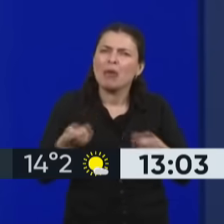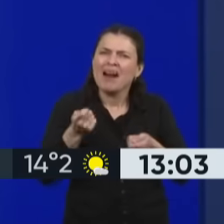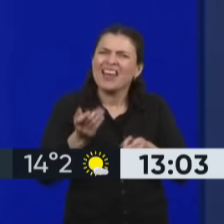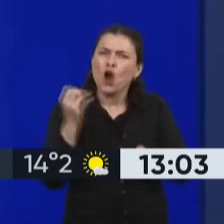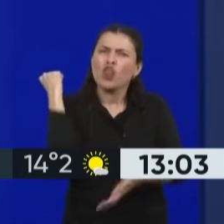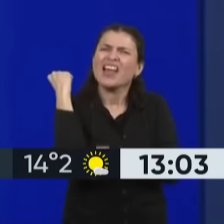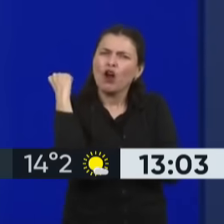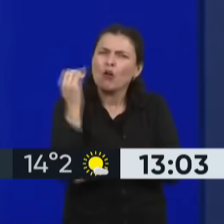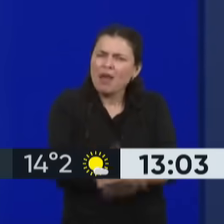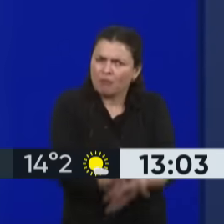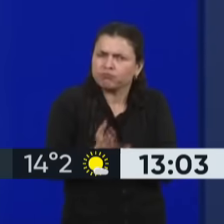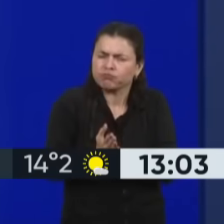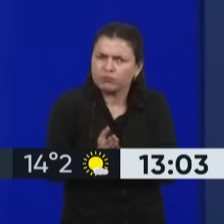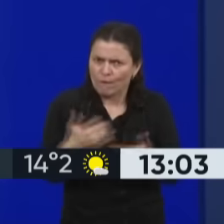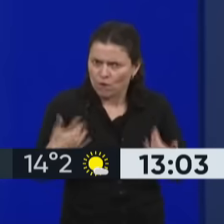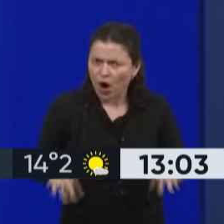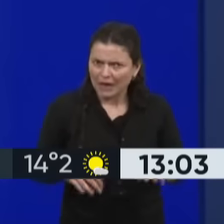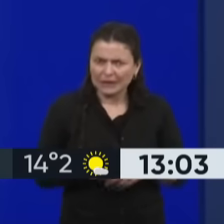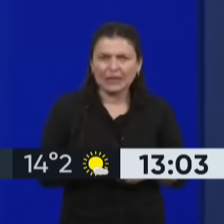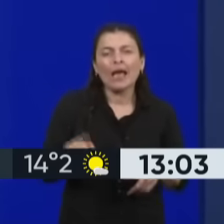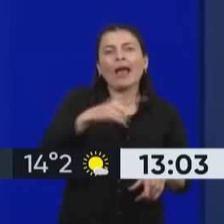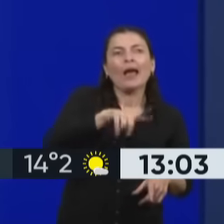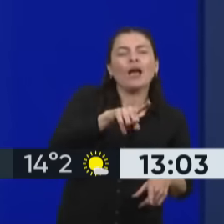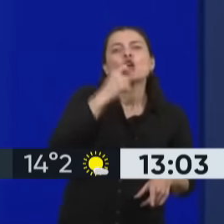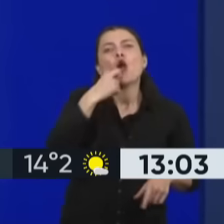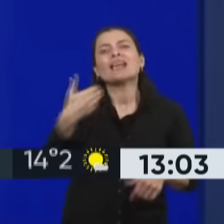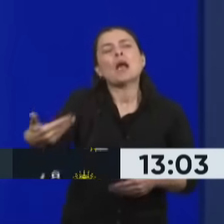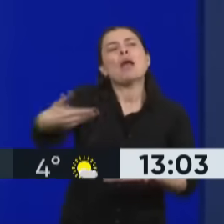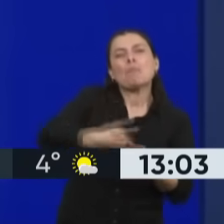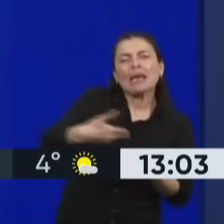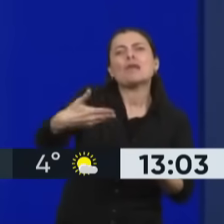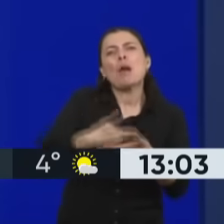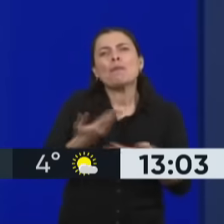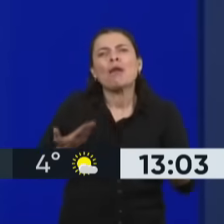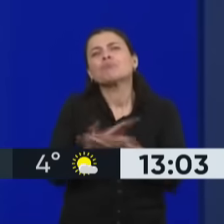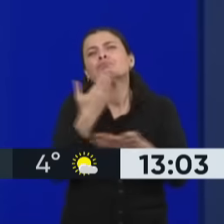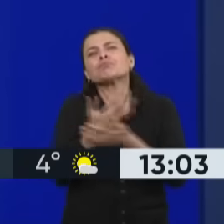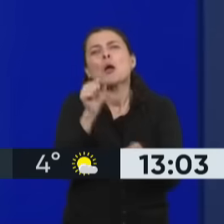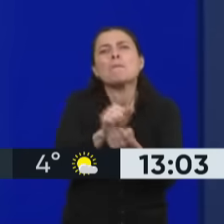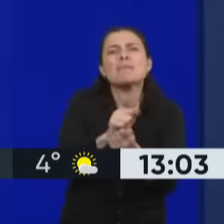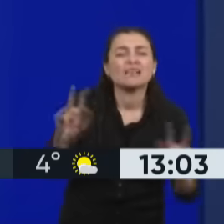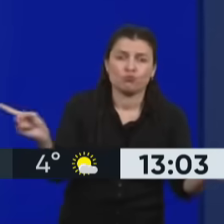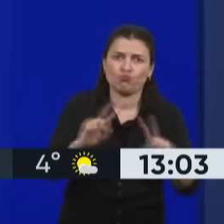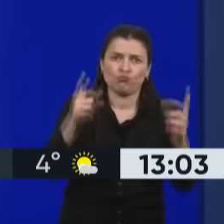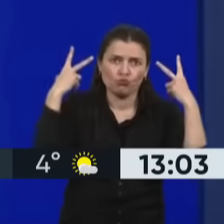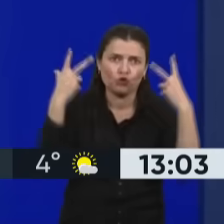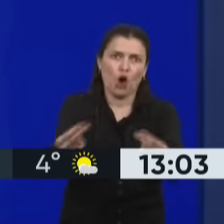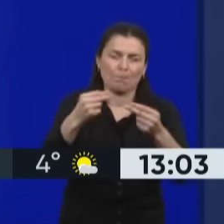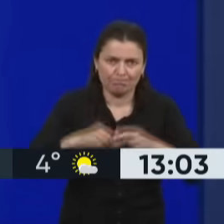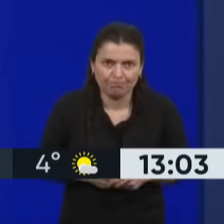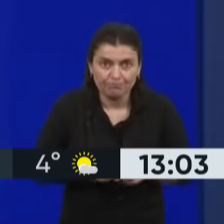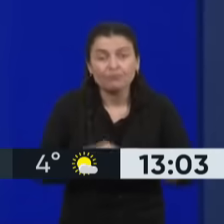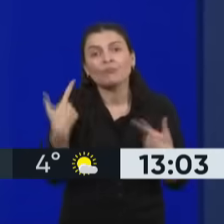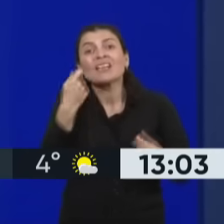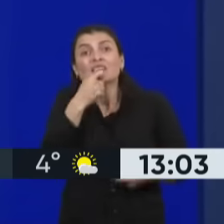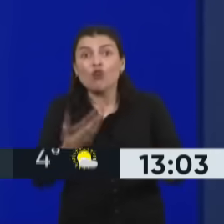de no dejarnos llevar por los cantos de sirena que piden emisión monetaria, ¿sí?, para que alguien esté tranquilo